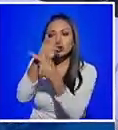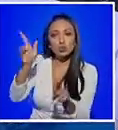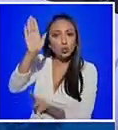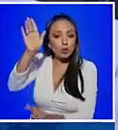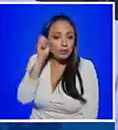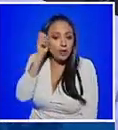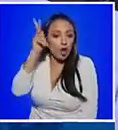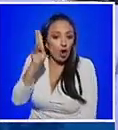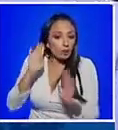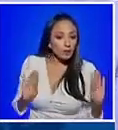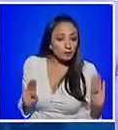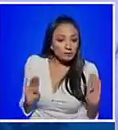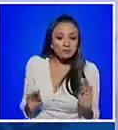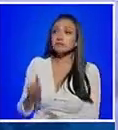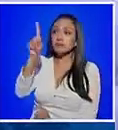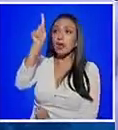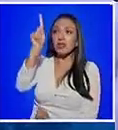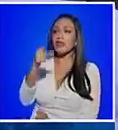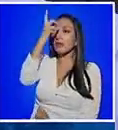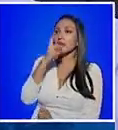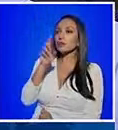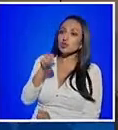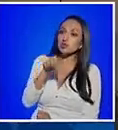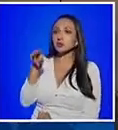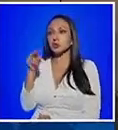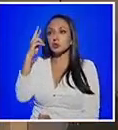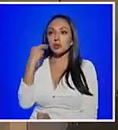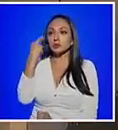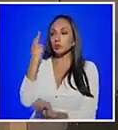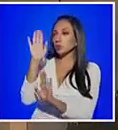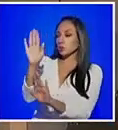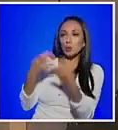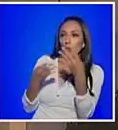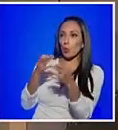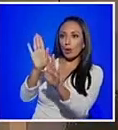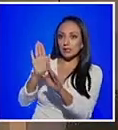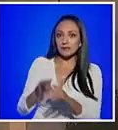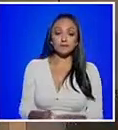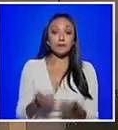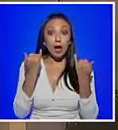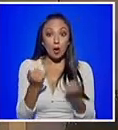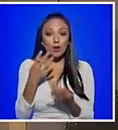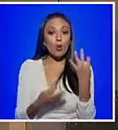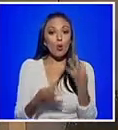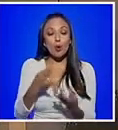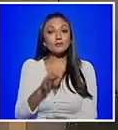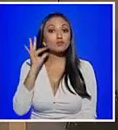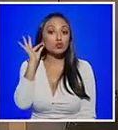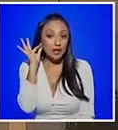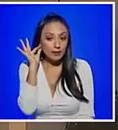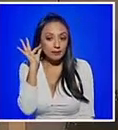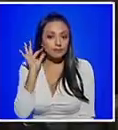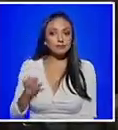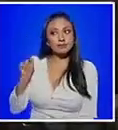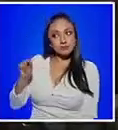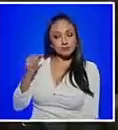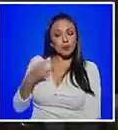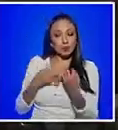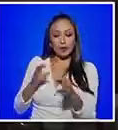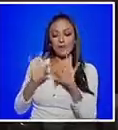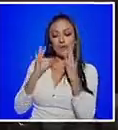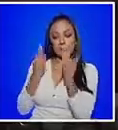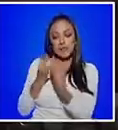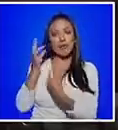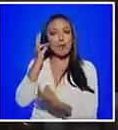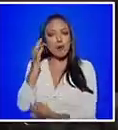pues, y sabrá otorgar si tiene o no tiene razón. El caso está en manos de la jueza María del Carmen Salazar, de la Unidad de la Familia,